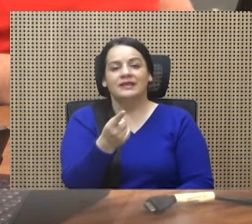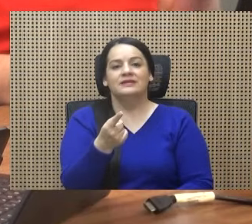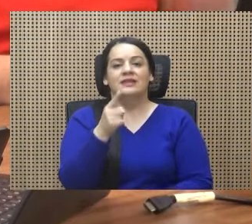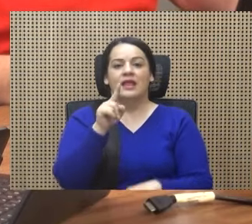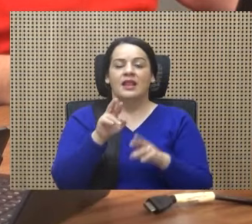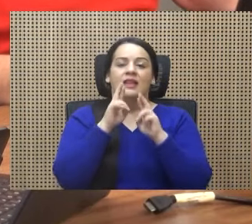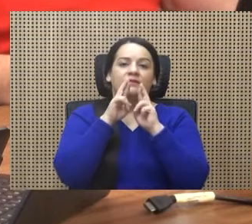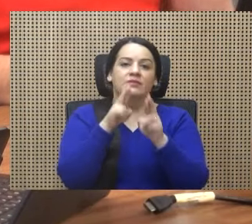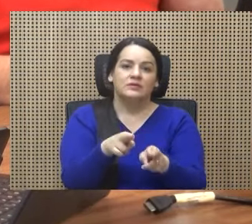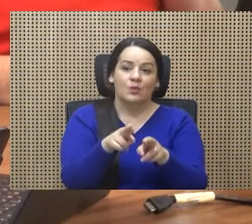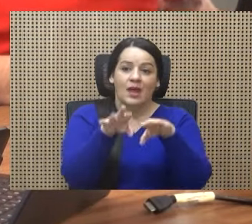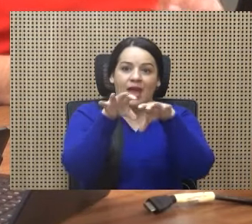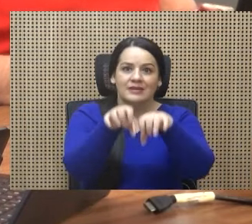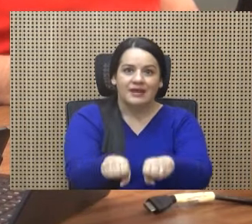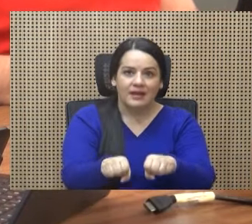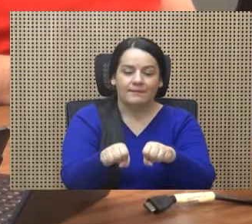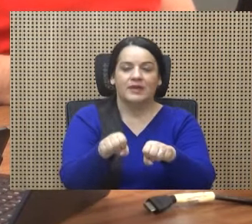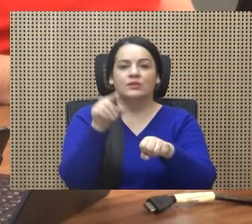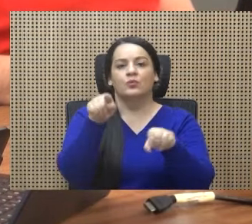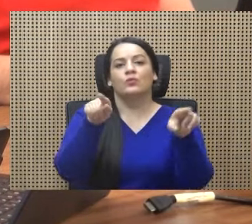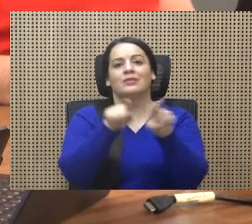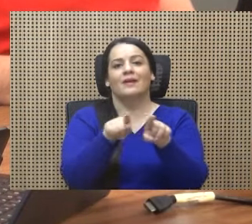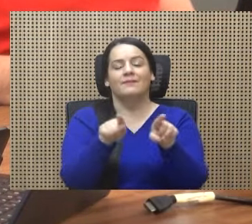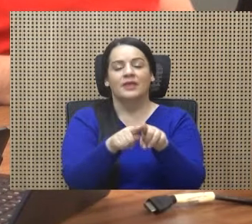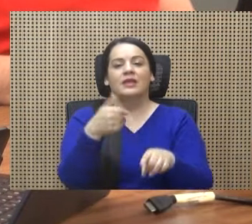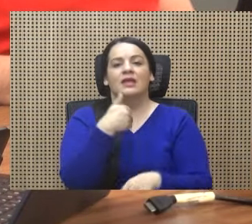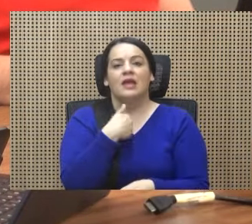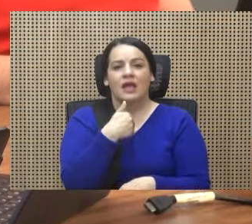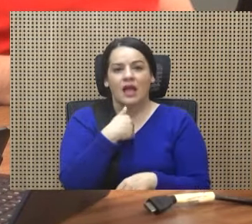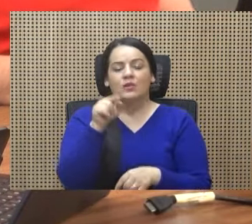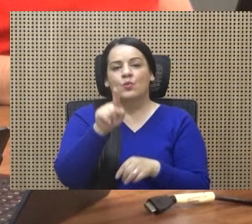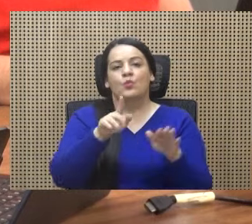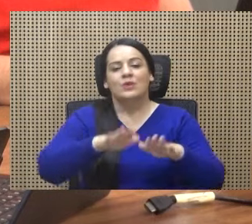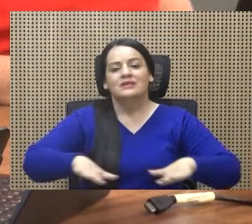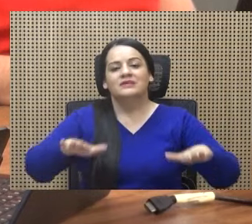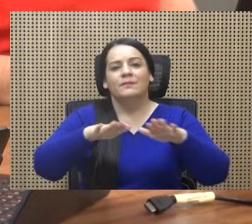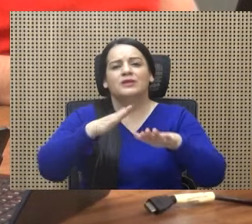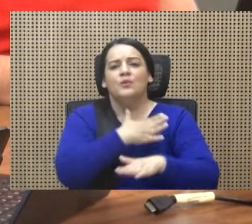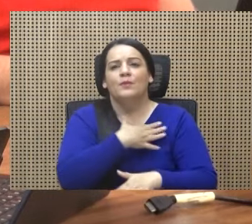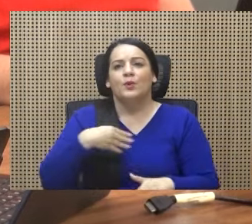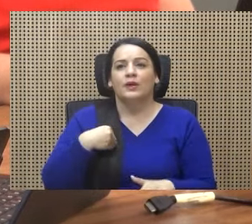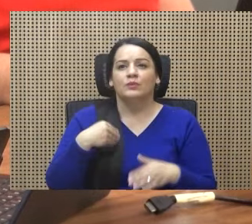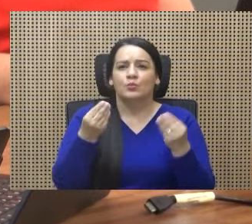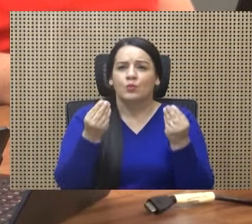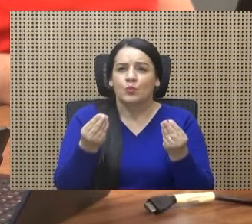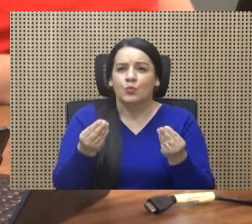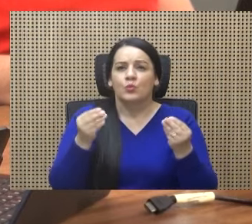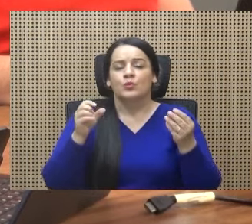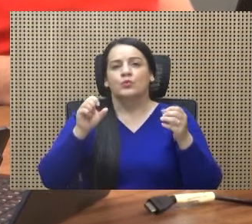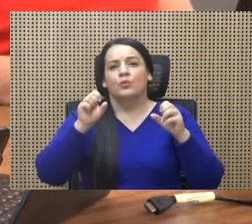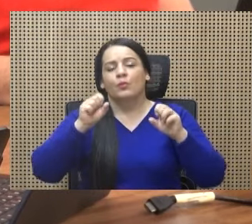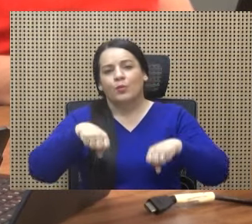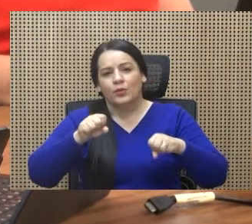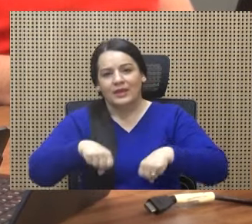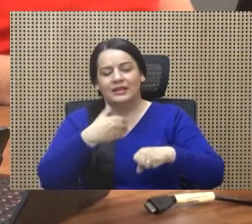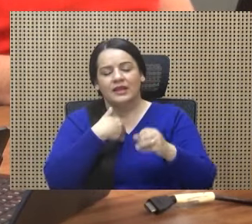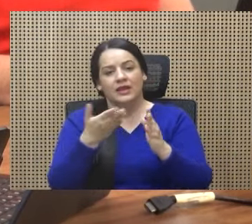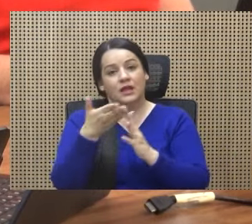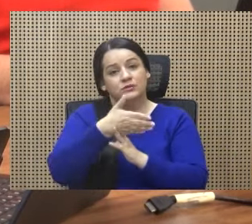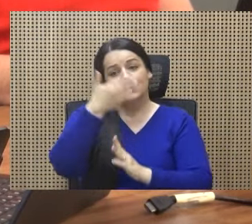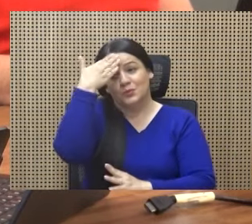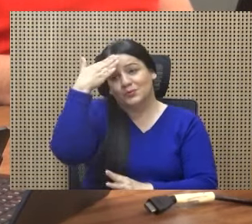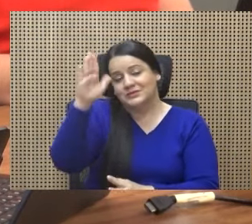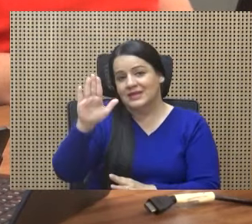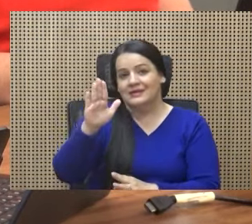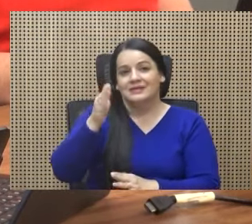resolución de allanamiento y también hay una una espacio Me encantaría poder tener acceso pero no sé si es un tema